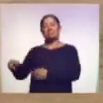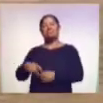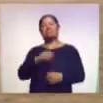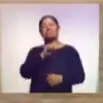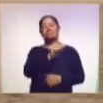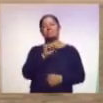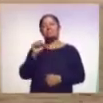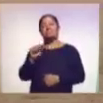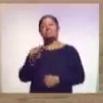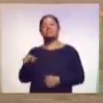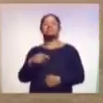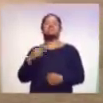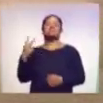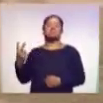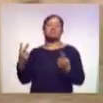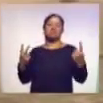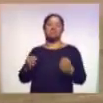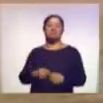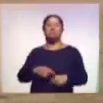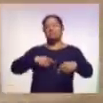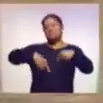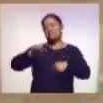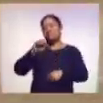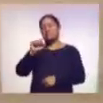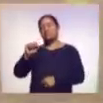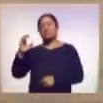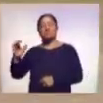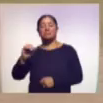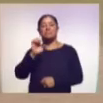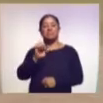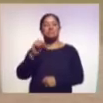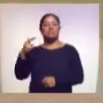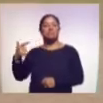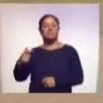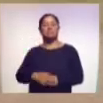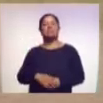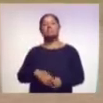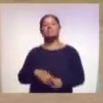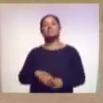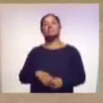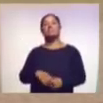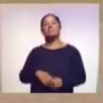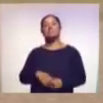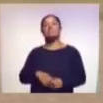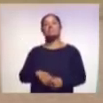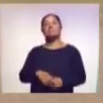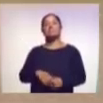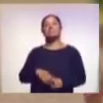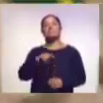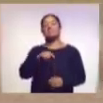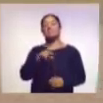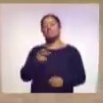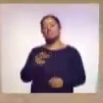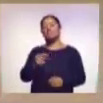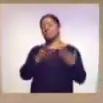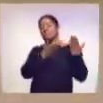un 2-1. Los goles fueron obra de Samuel Cortés y Esaú Gaona para los visitantes. Por parte de los caninos